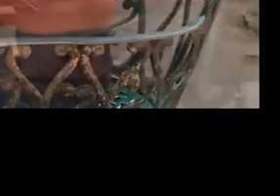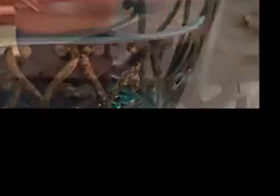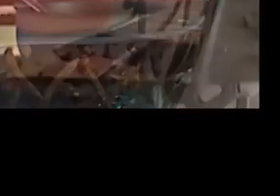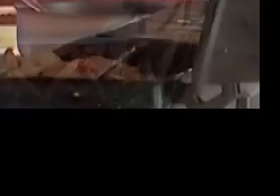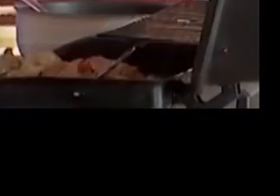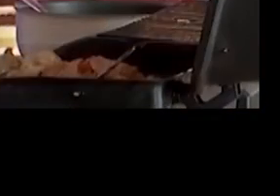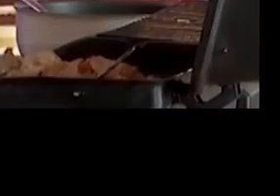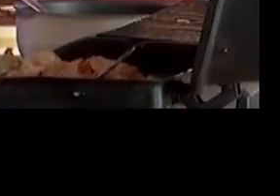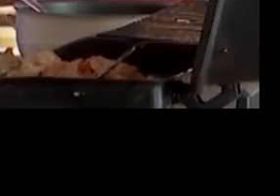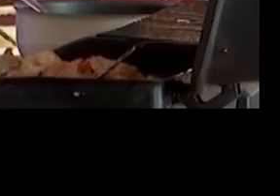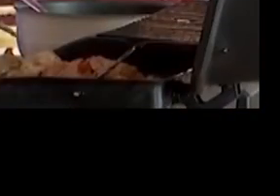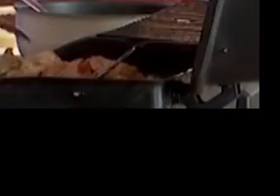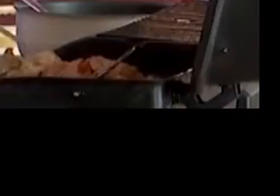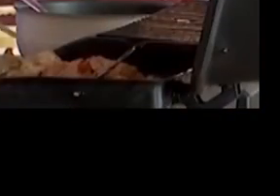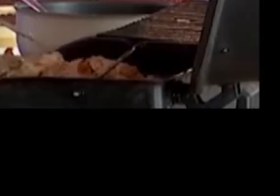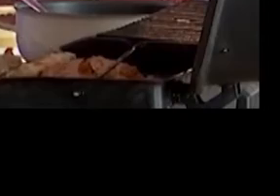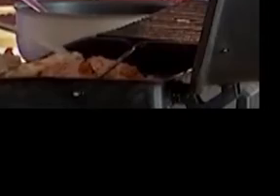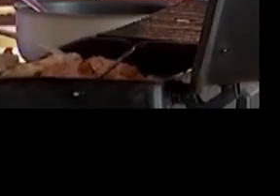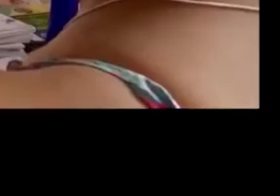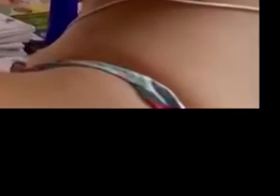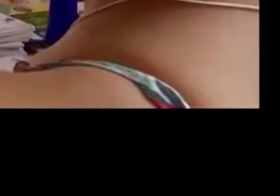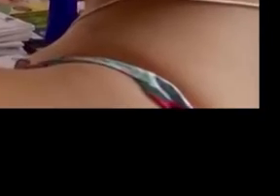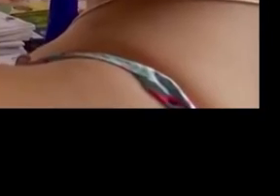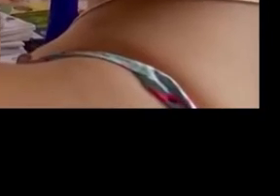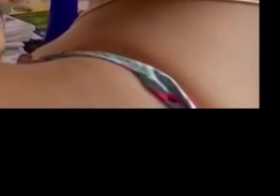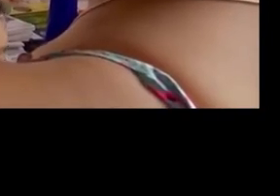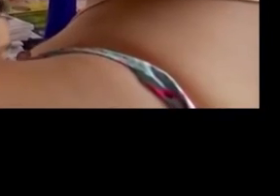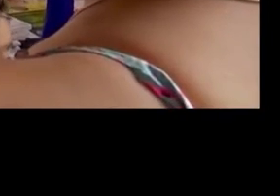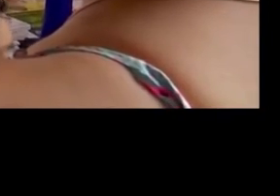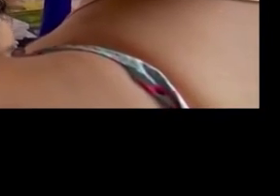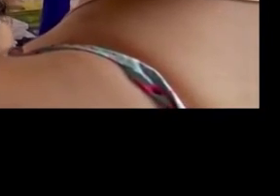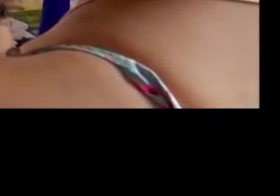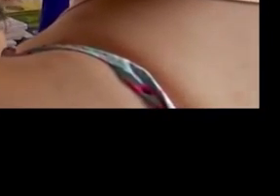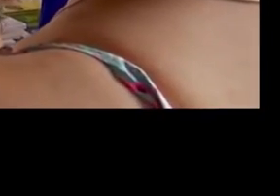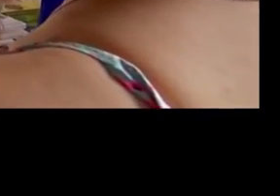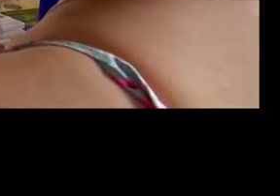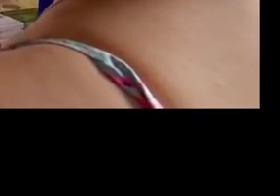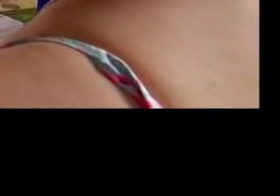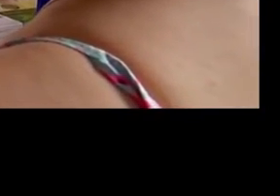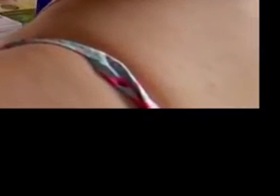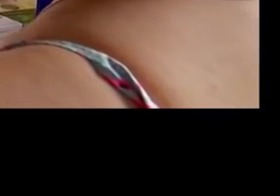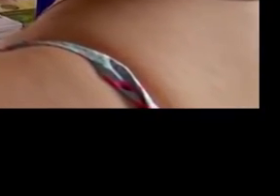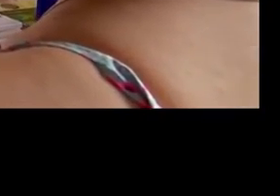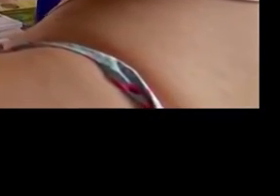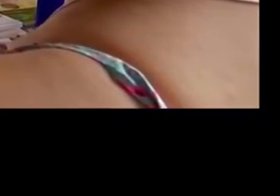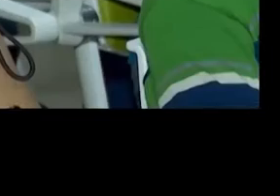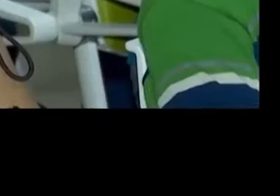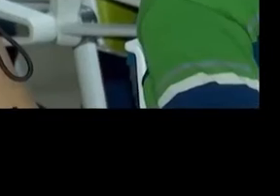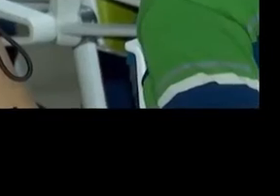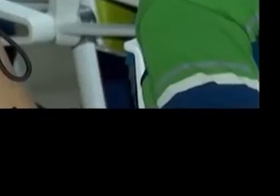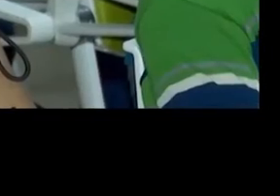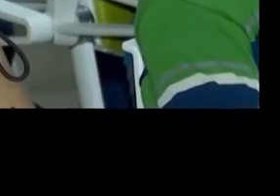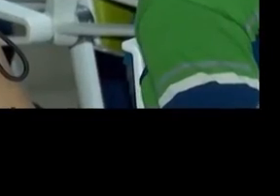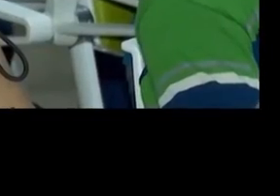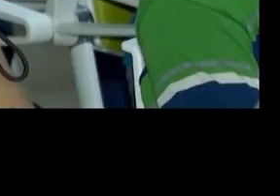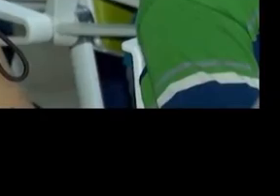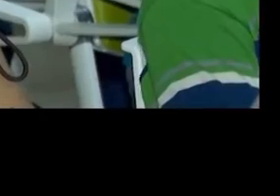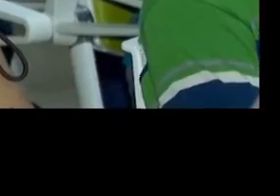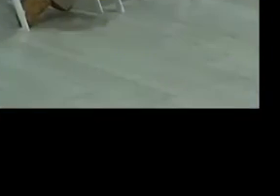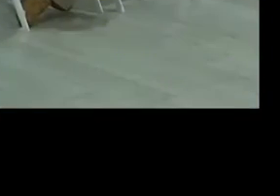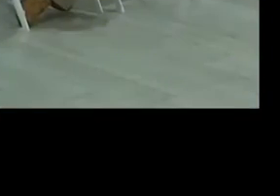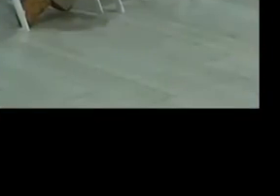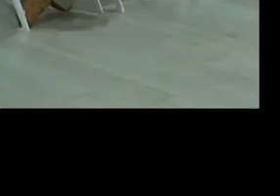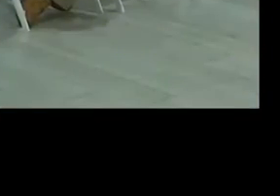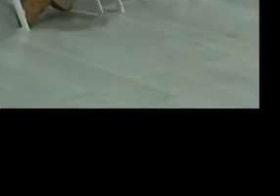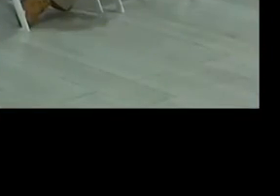el desarrollo, participación e inclusión de las personas con discapacidad. Las personas con discapacidad deben ser tratadas con